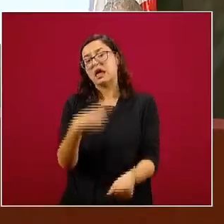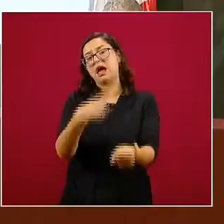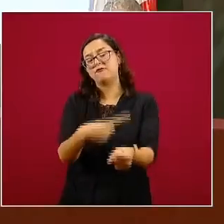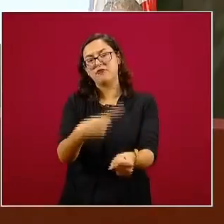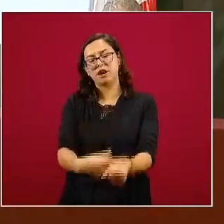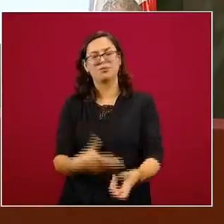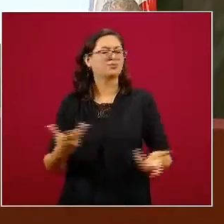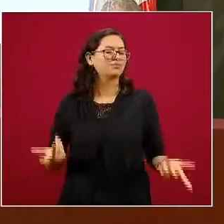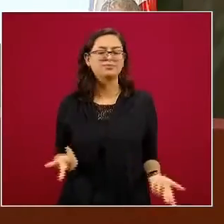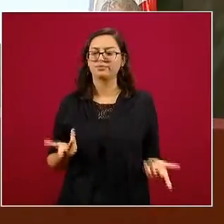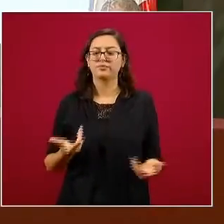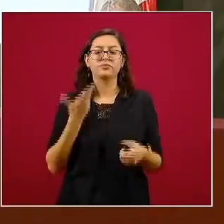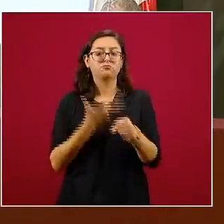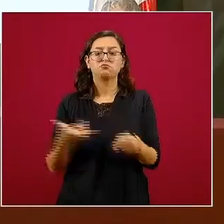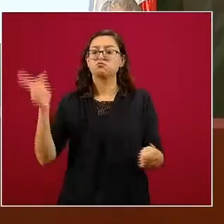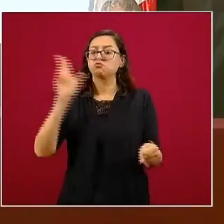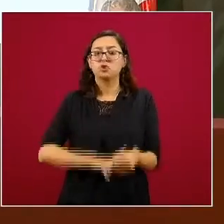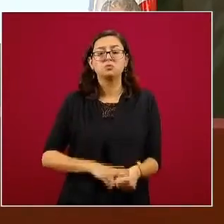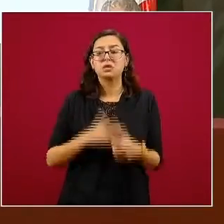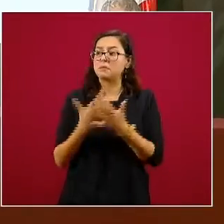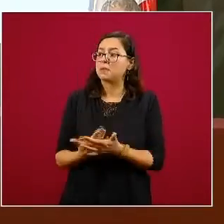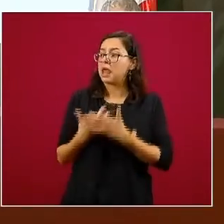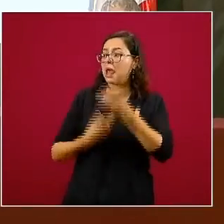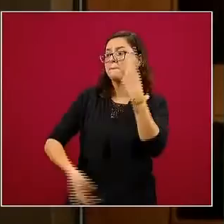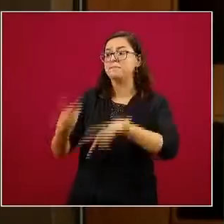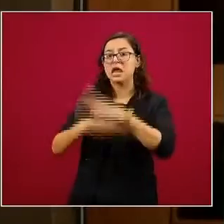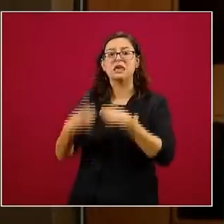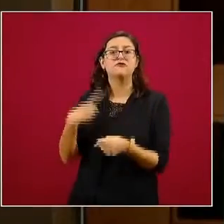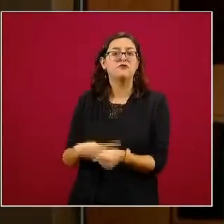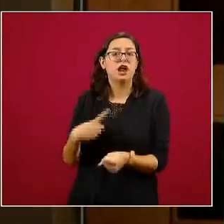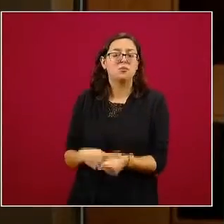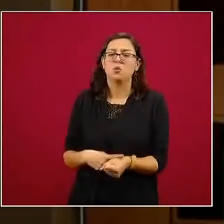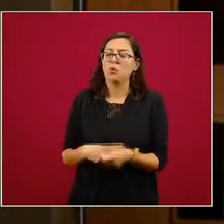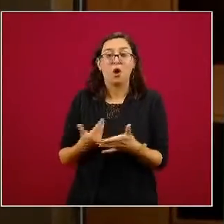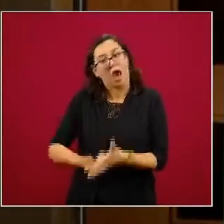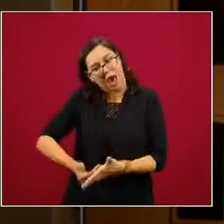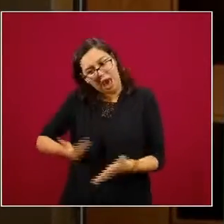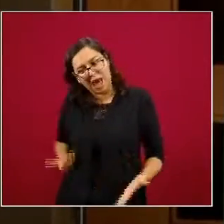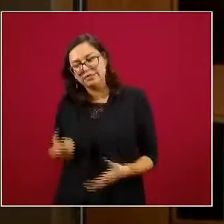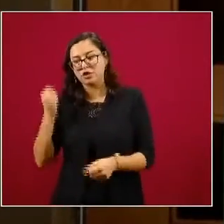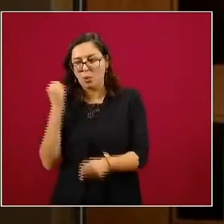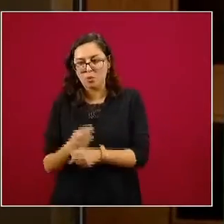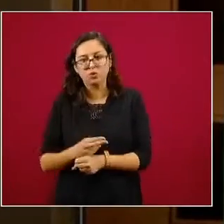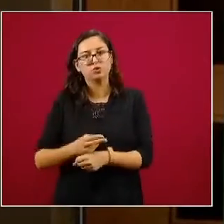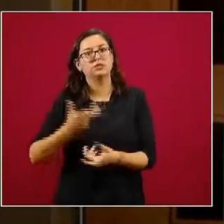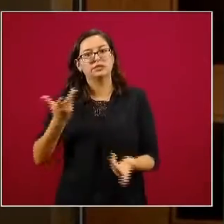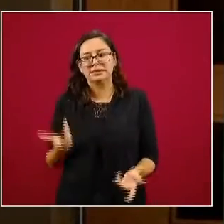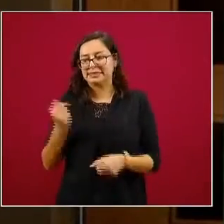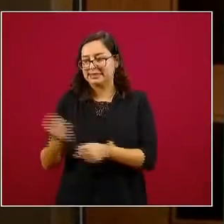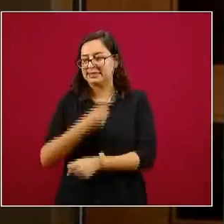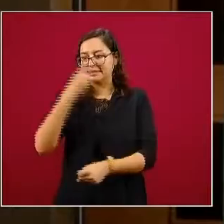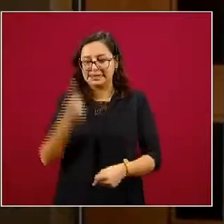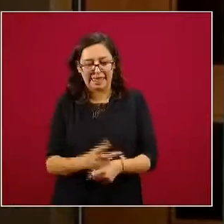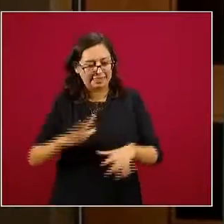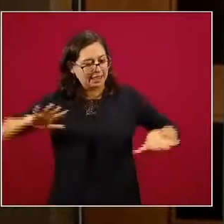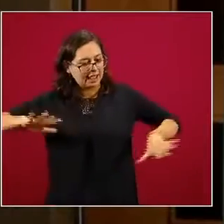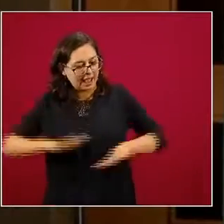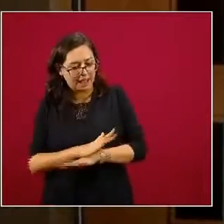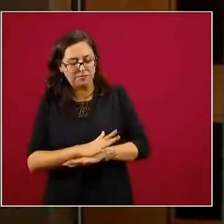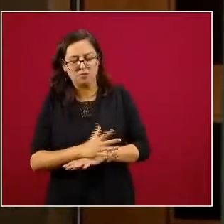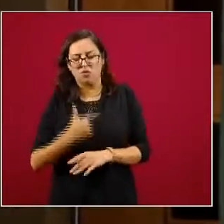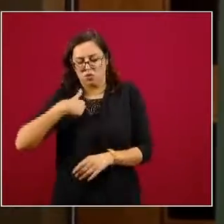de Chiautla, y otros que tienen 30, 35 camas. En cada uno de ellos se dispuso de 2 módulos